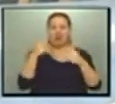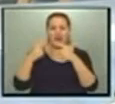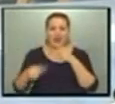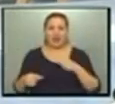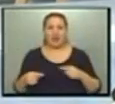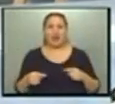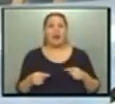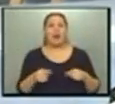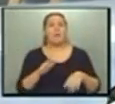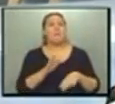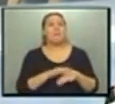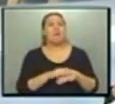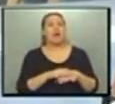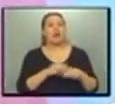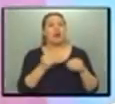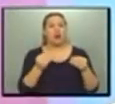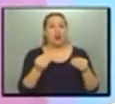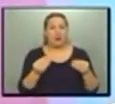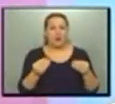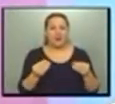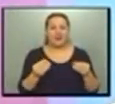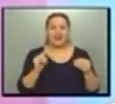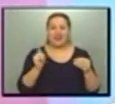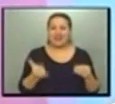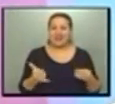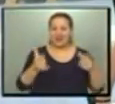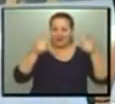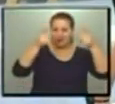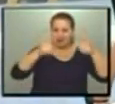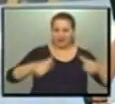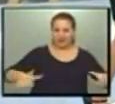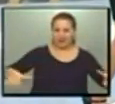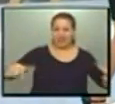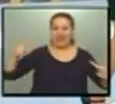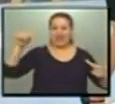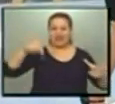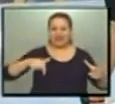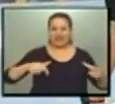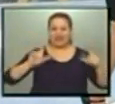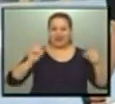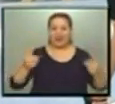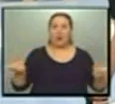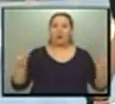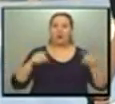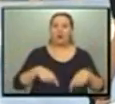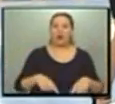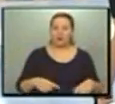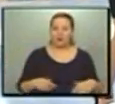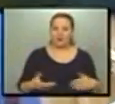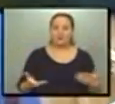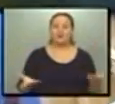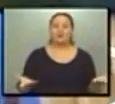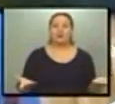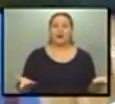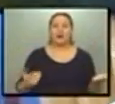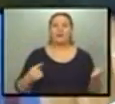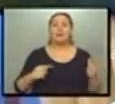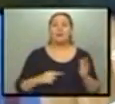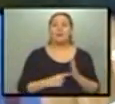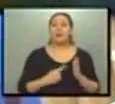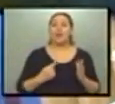pata de elefante? Claro. Los que se usaban en la década del 60 que ahora volvieron. Ah, okay. Hay como una revival. Bien. Pero a ver, el tema es